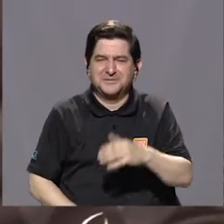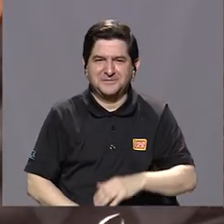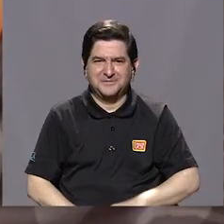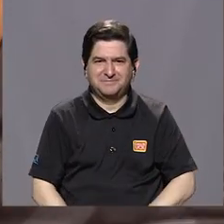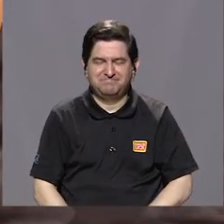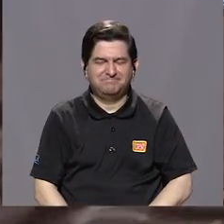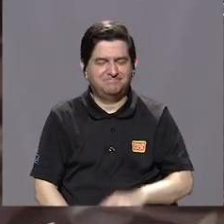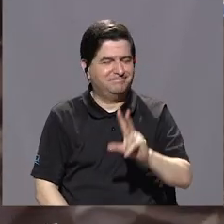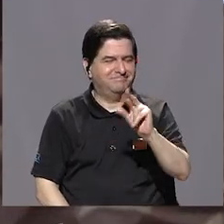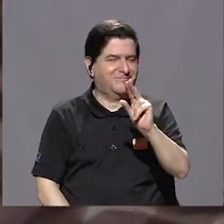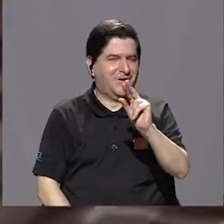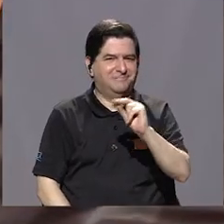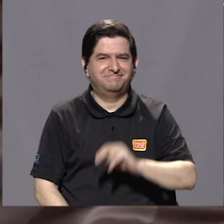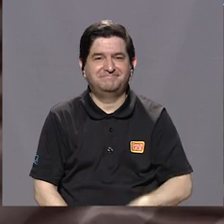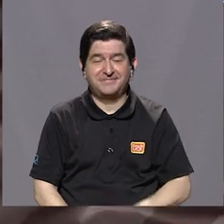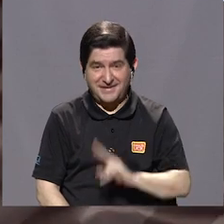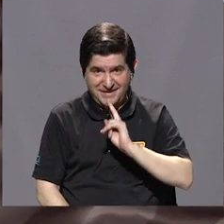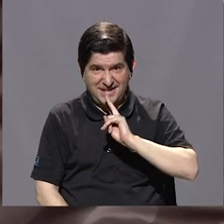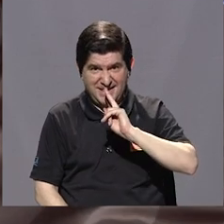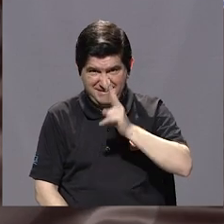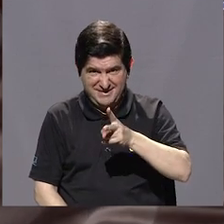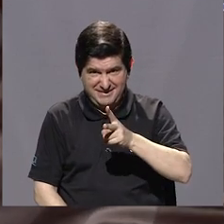No, realmente